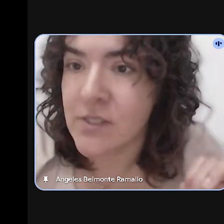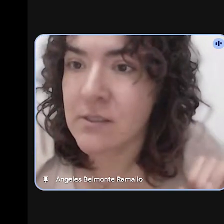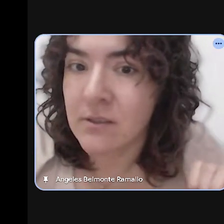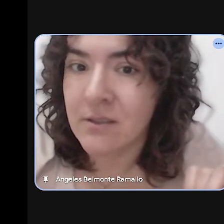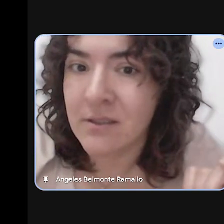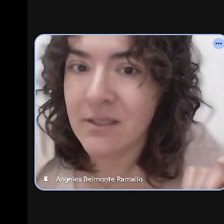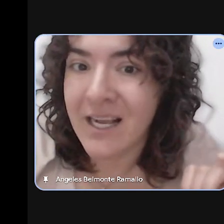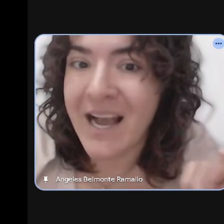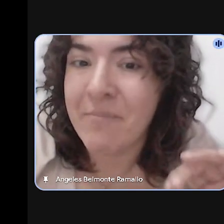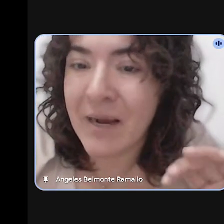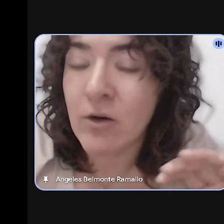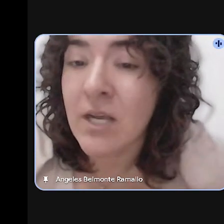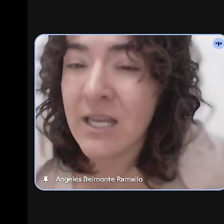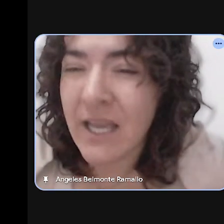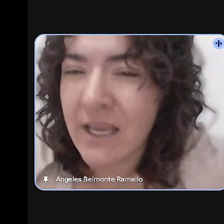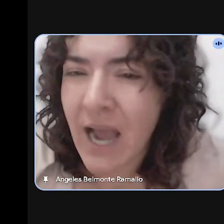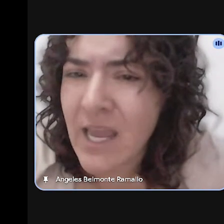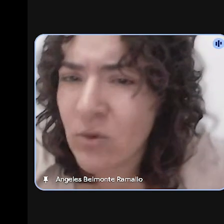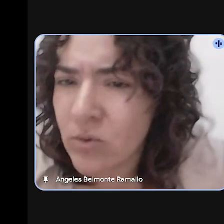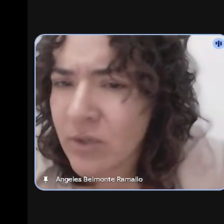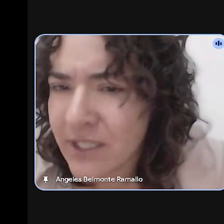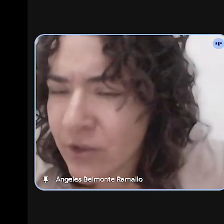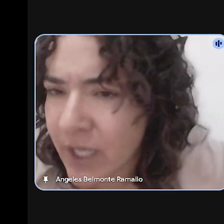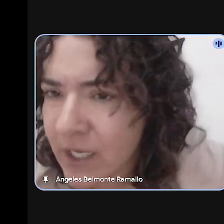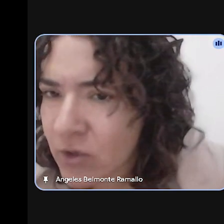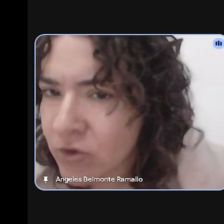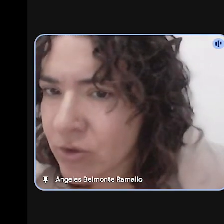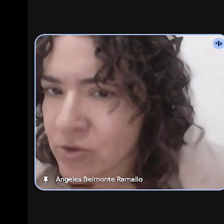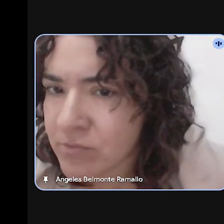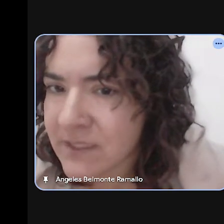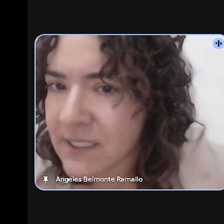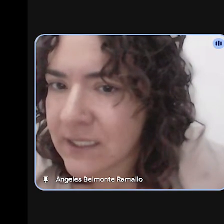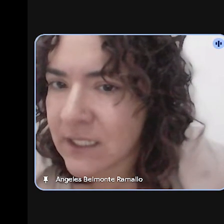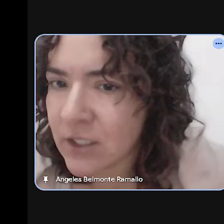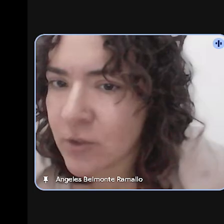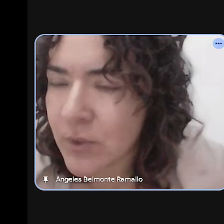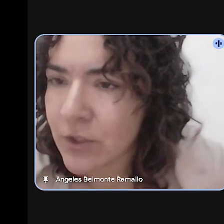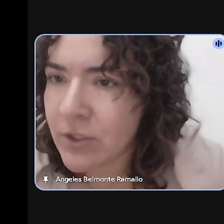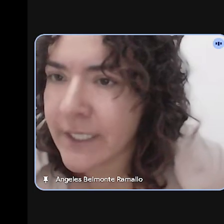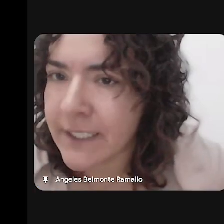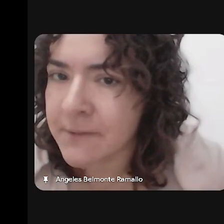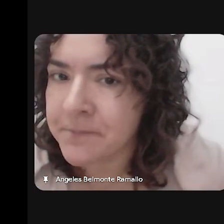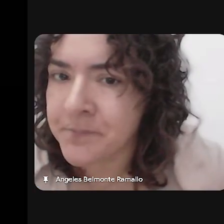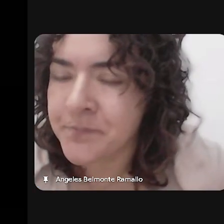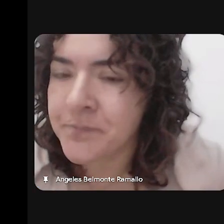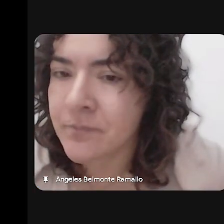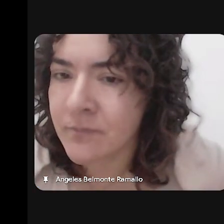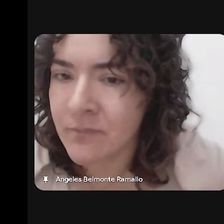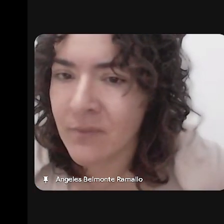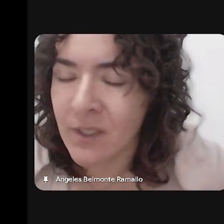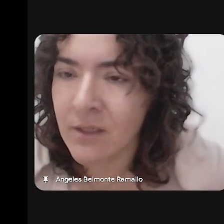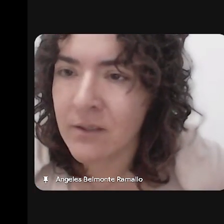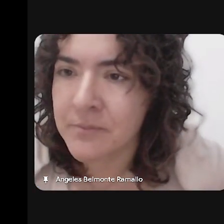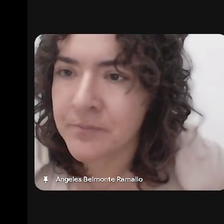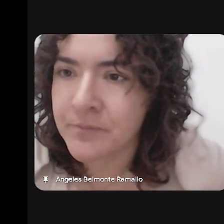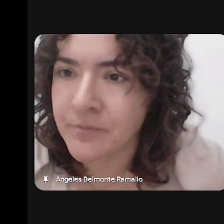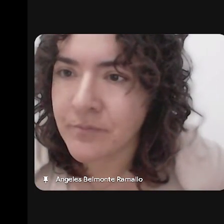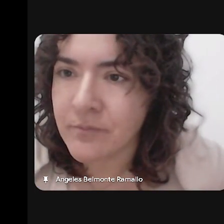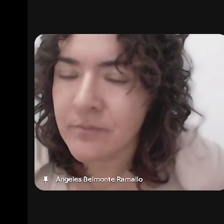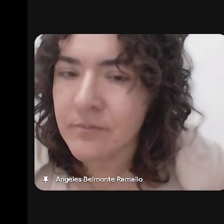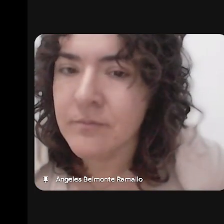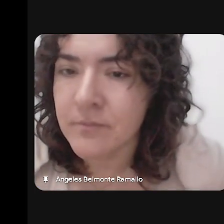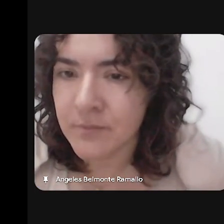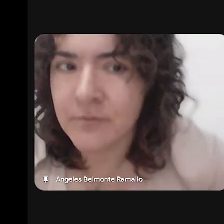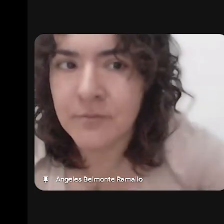pasa, no Perdón. sé. Pau, creo que hay otros mensajes que no Sí, puedo. Mariam